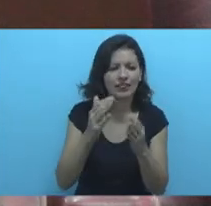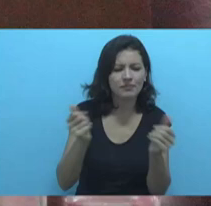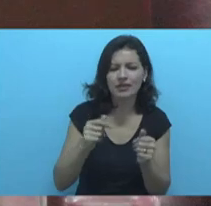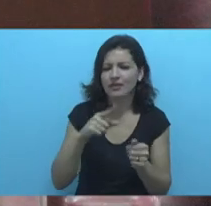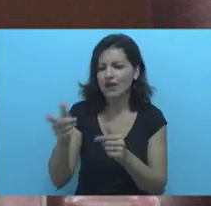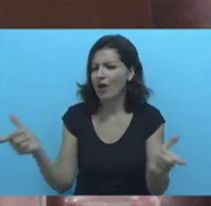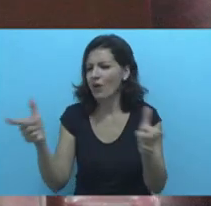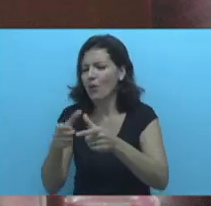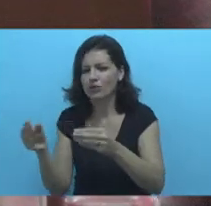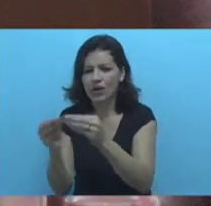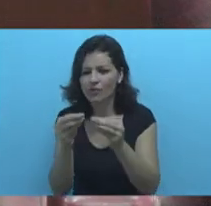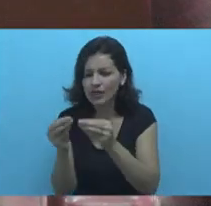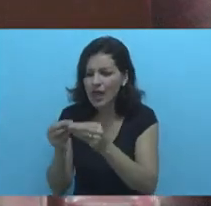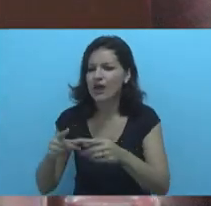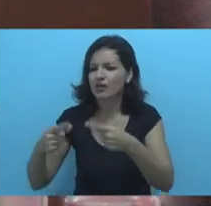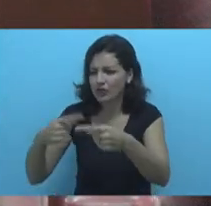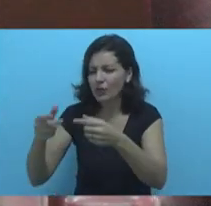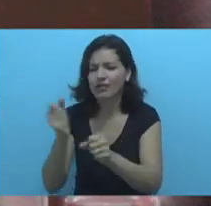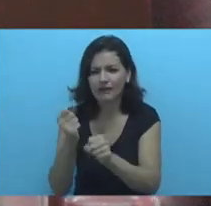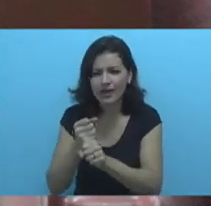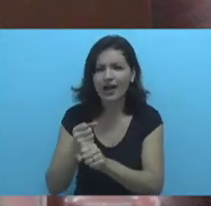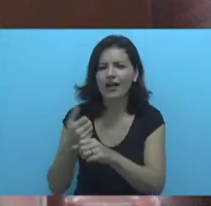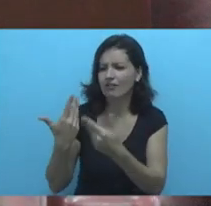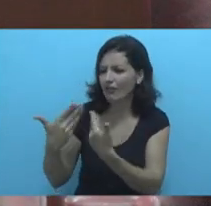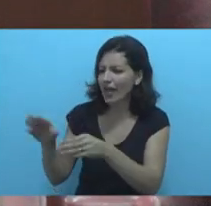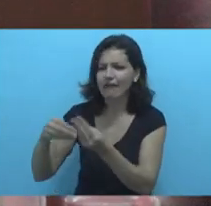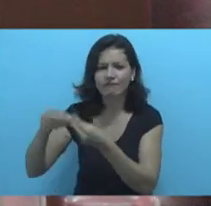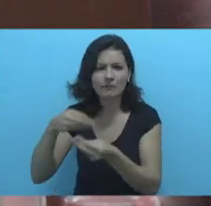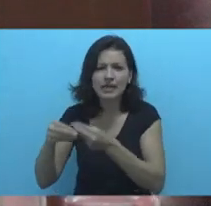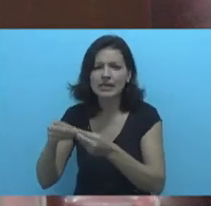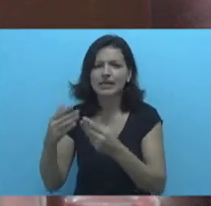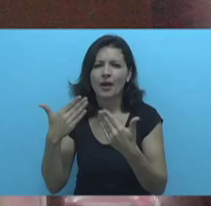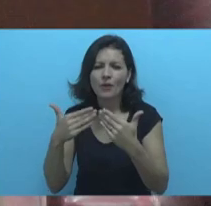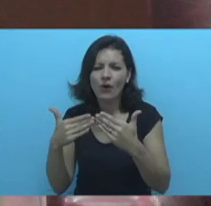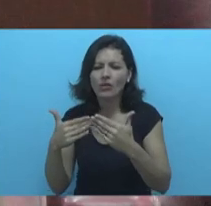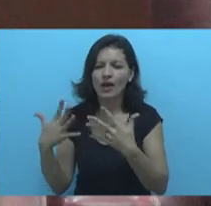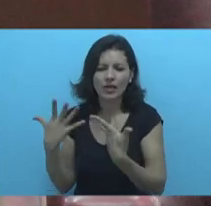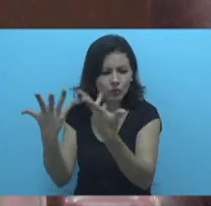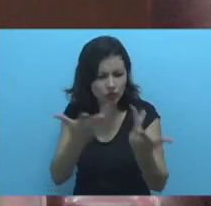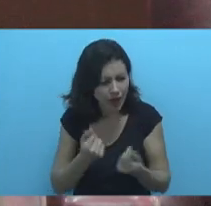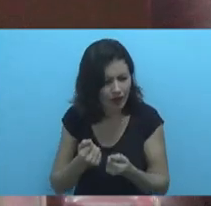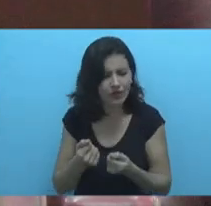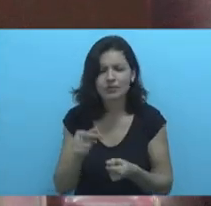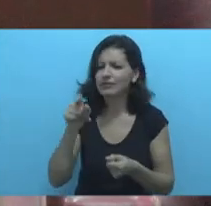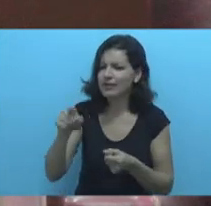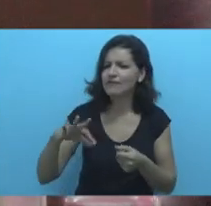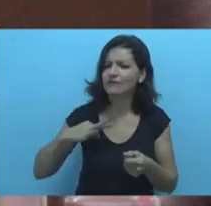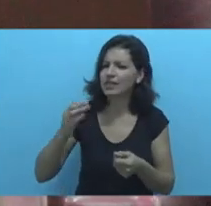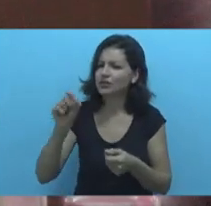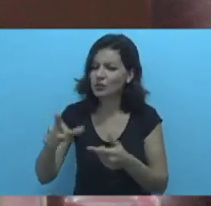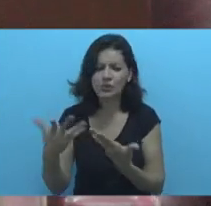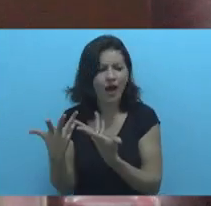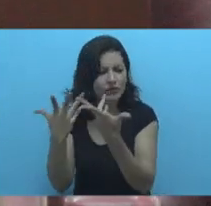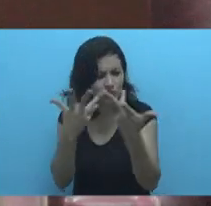las compañeras. Deja parte de su vida para darle respuesta a los demás. Y Miguel dejó la vida